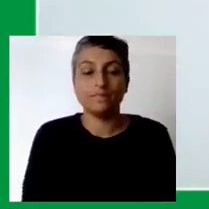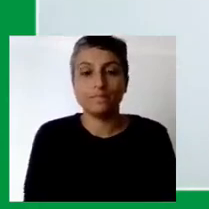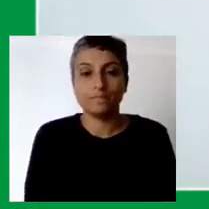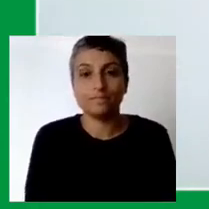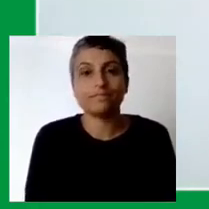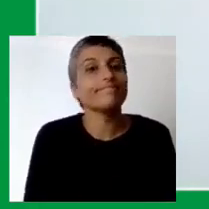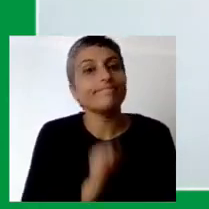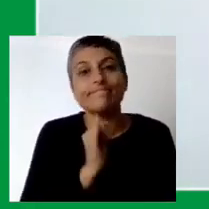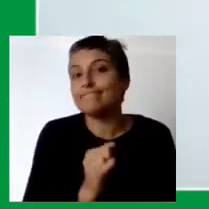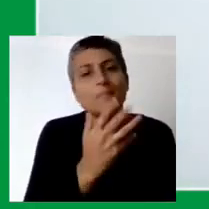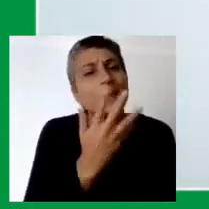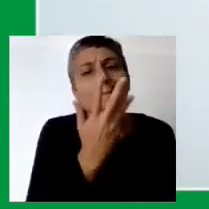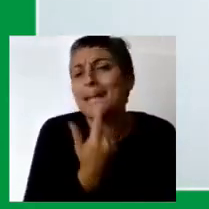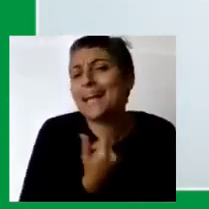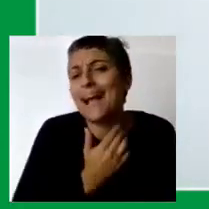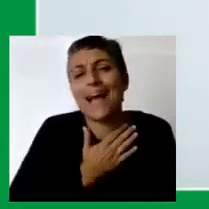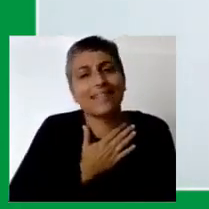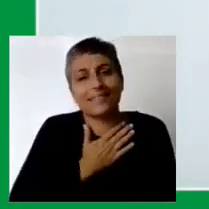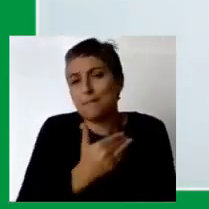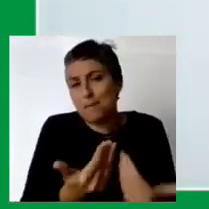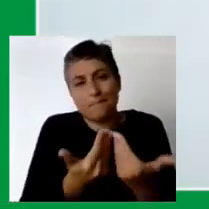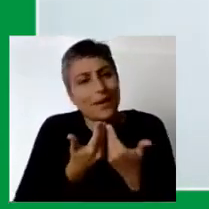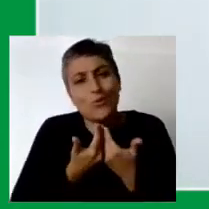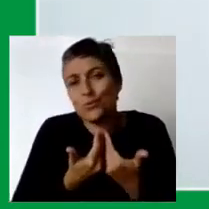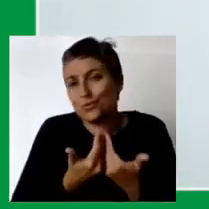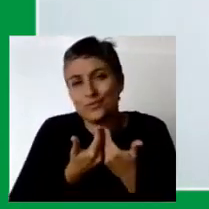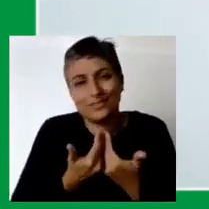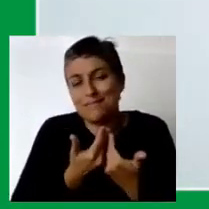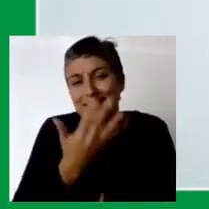Sí, me encanta la pregunta, Natacha.